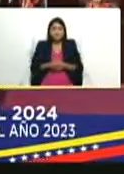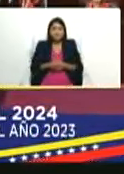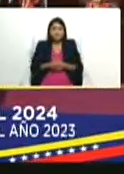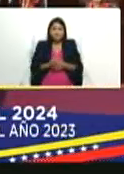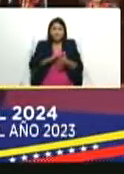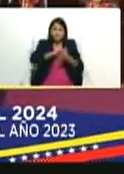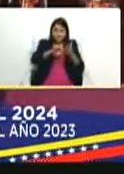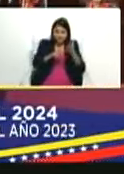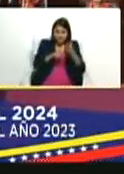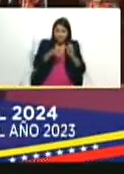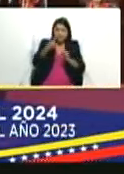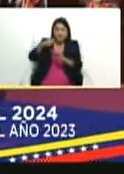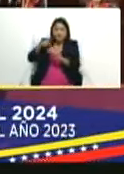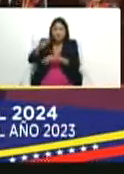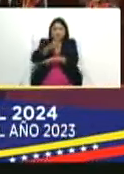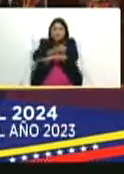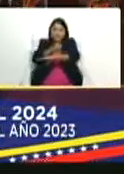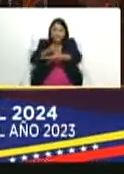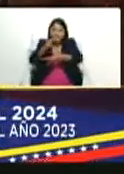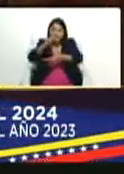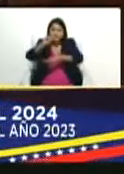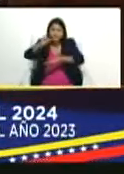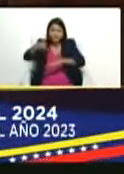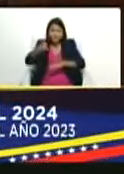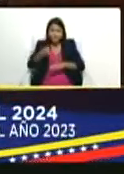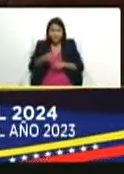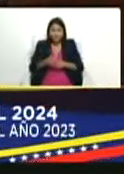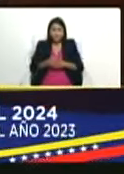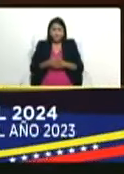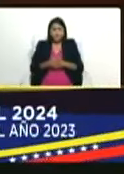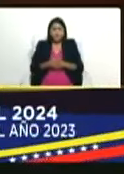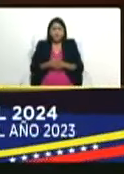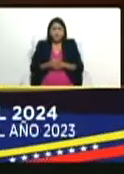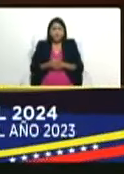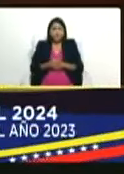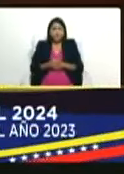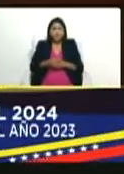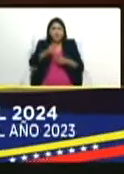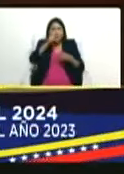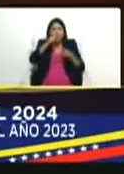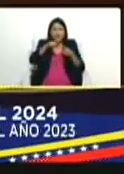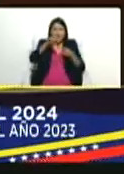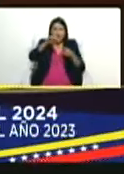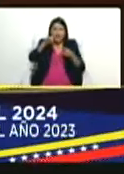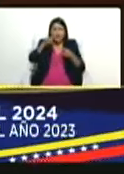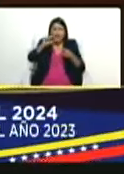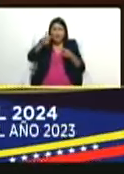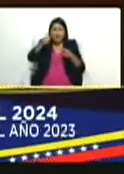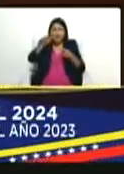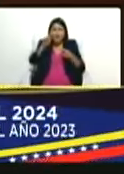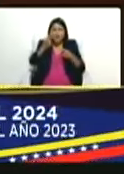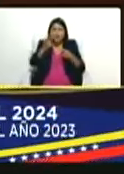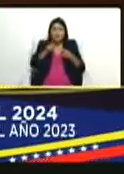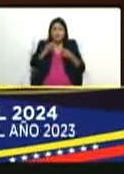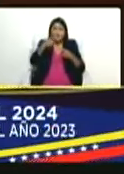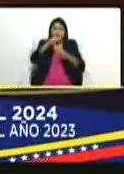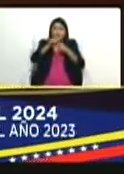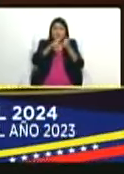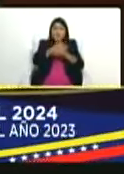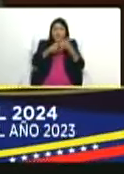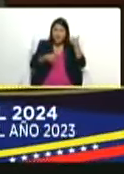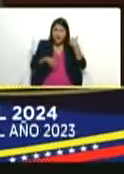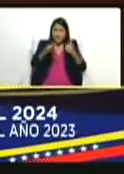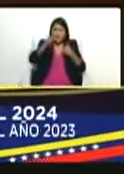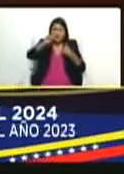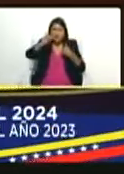Junta Directiva del Tribunal Supremo de Justicia. Doctor Erga Gavidia Rodríguez, primer vicepresidente del